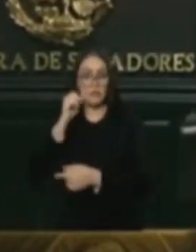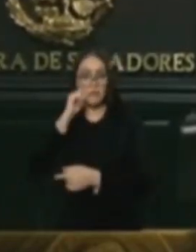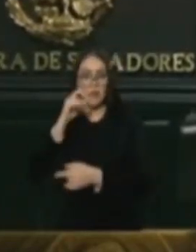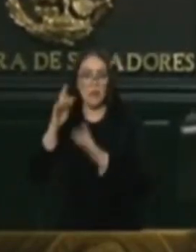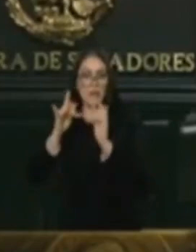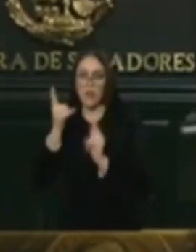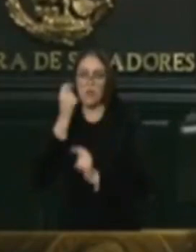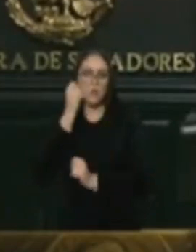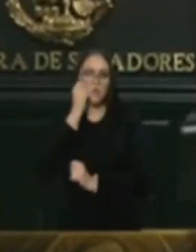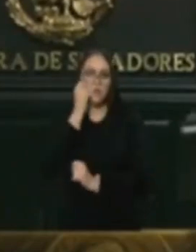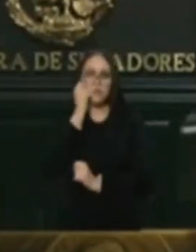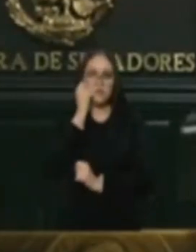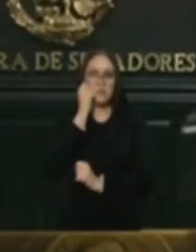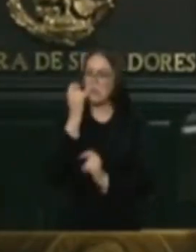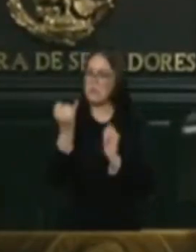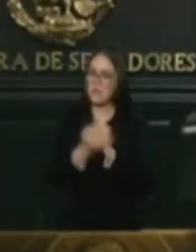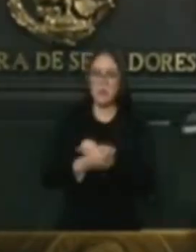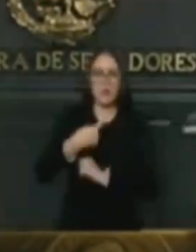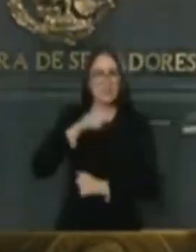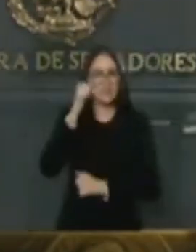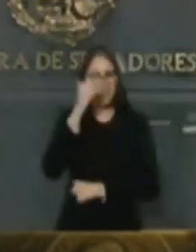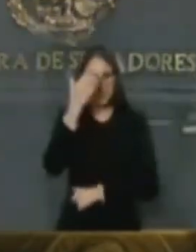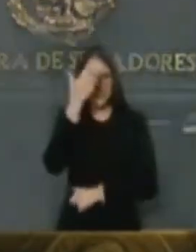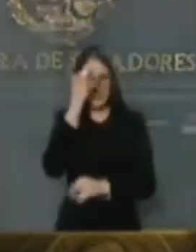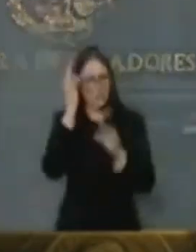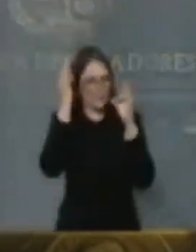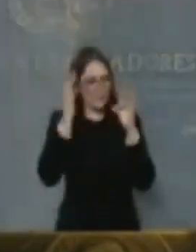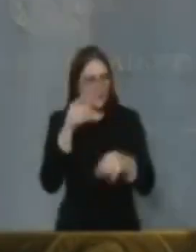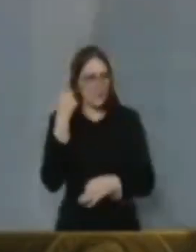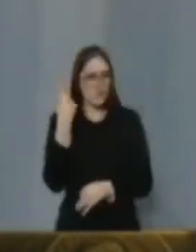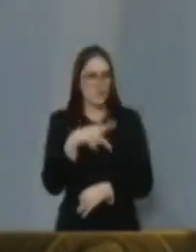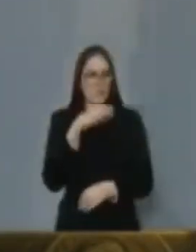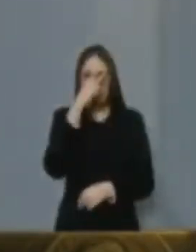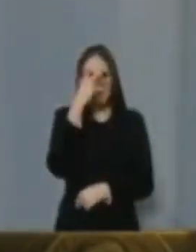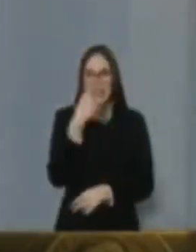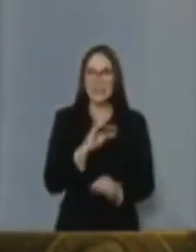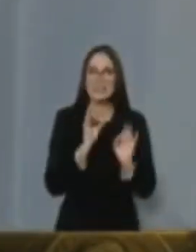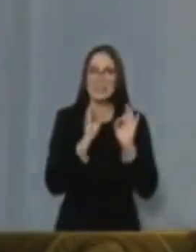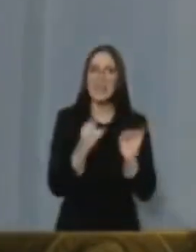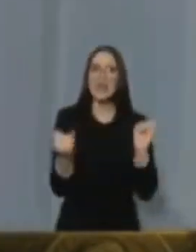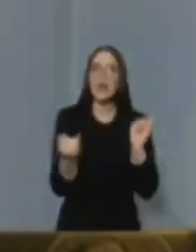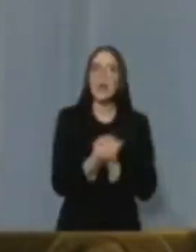se considera a sí misma como más mexicana que el mole.